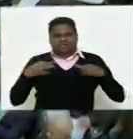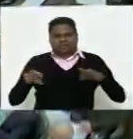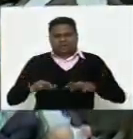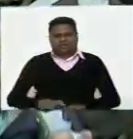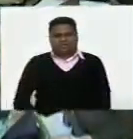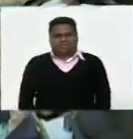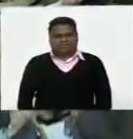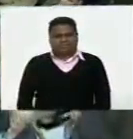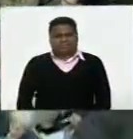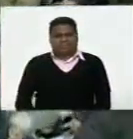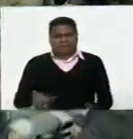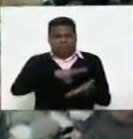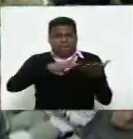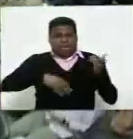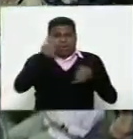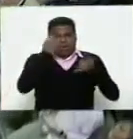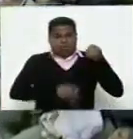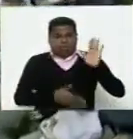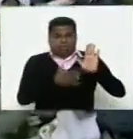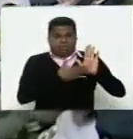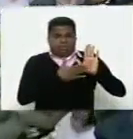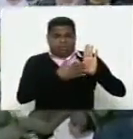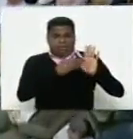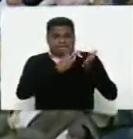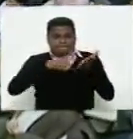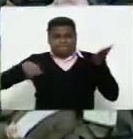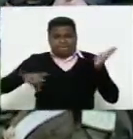Vamos a leer la última disposición,